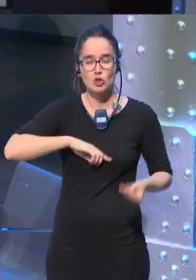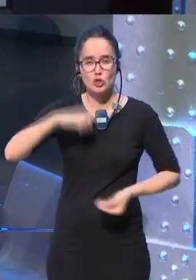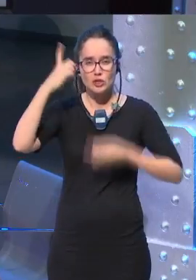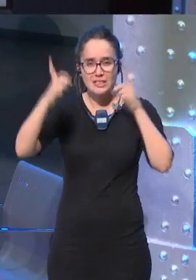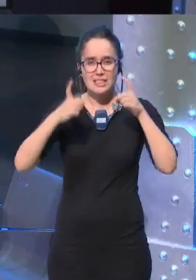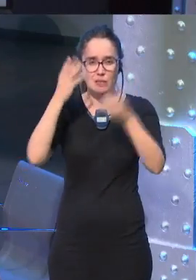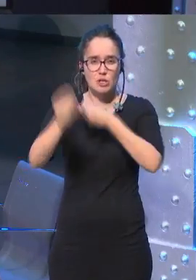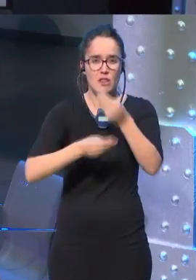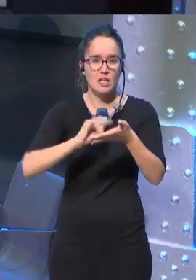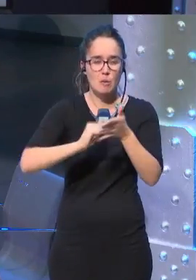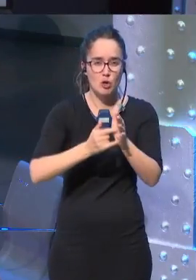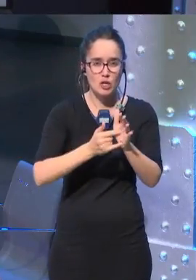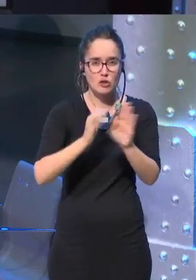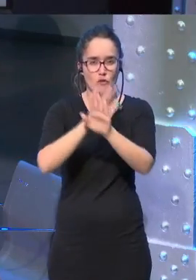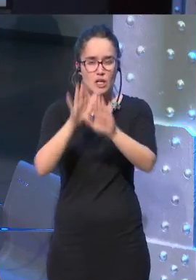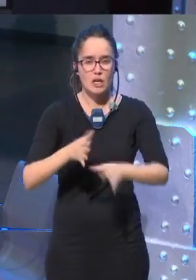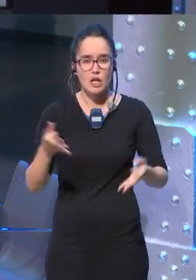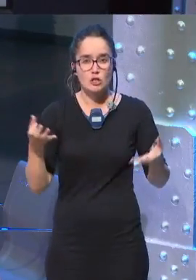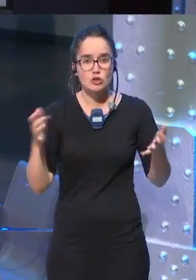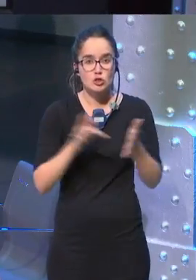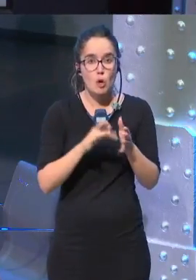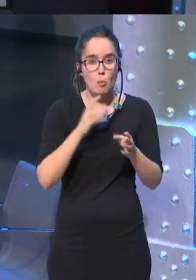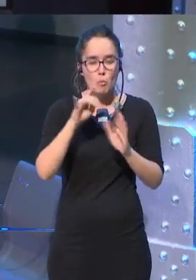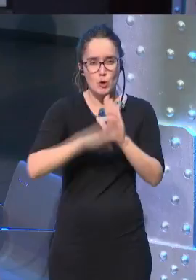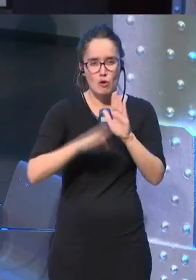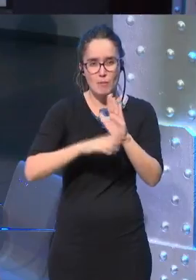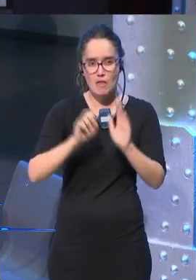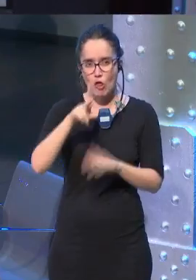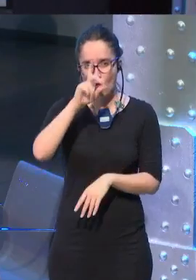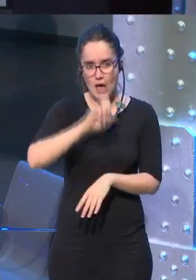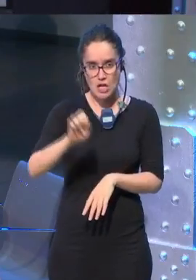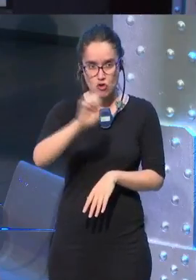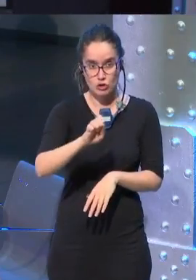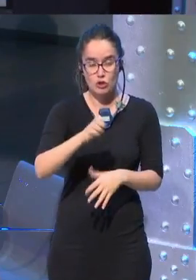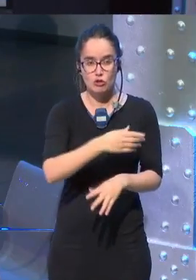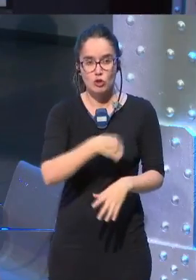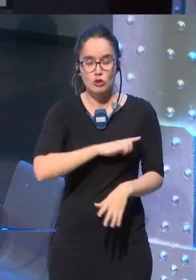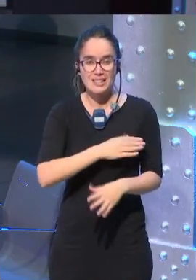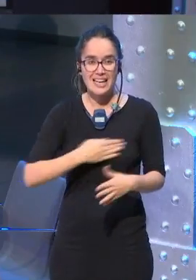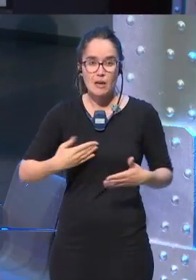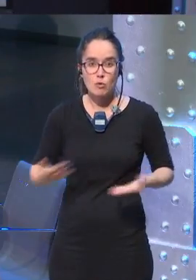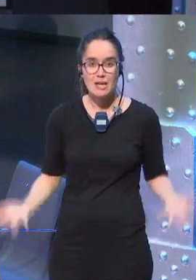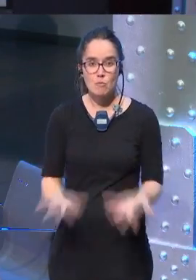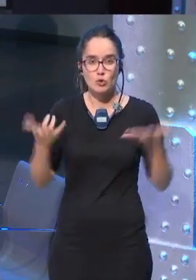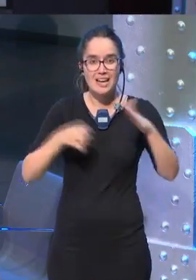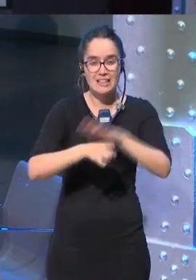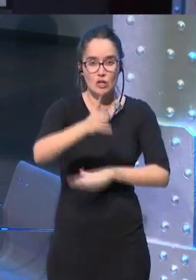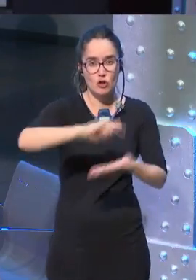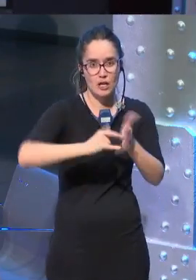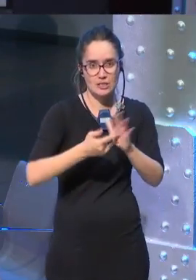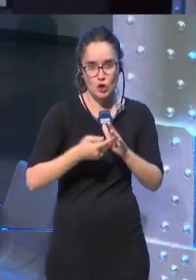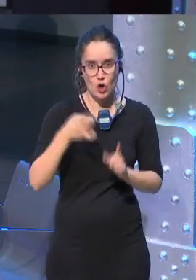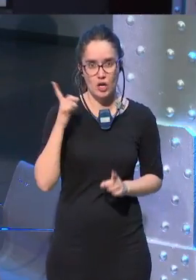el proyecto final es un programa de 12 años y lo que queremos es impulsar el desarrollo de estas